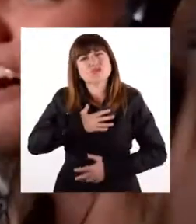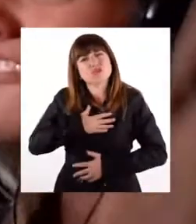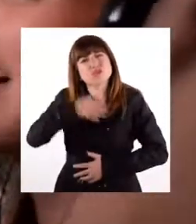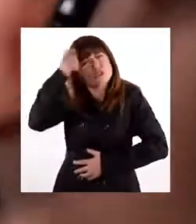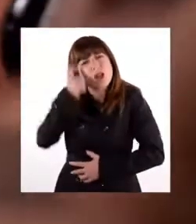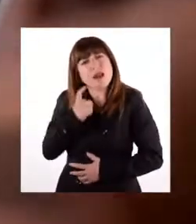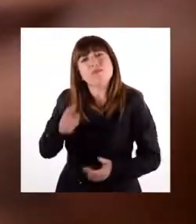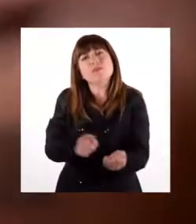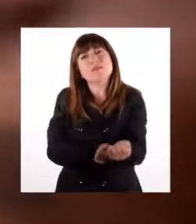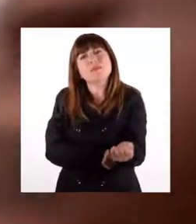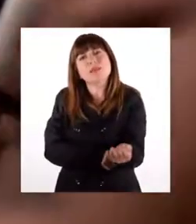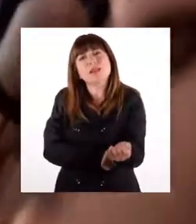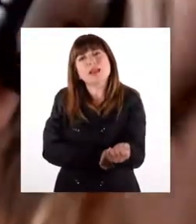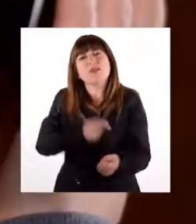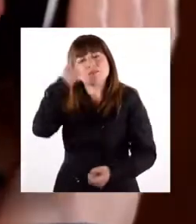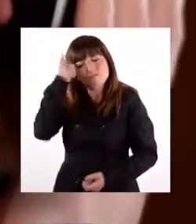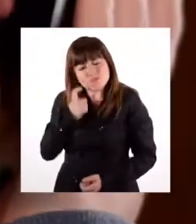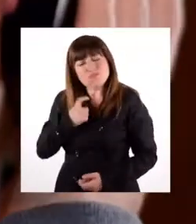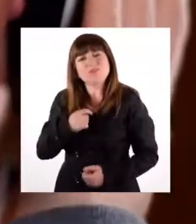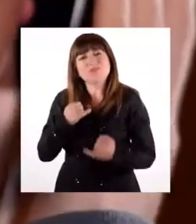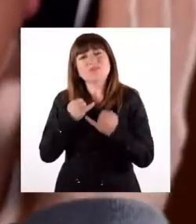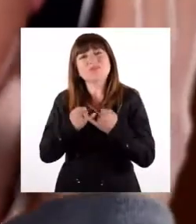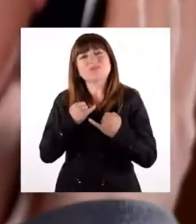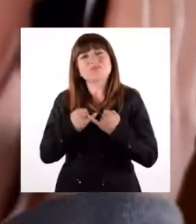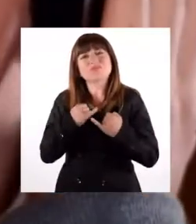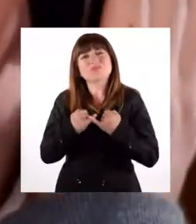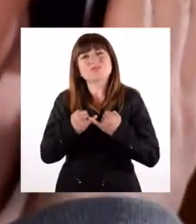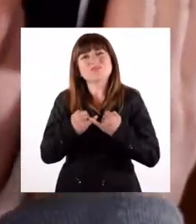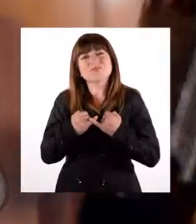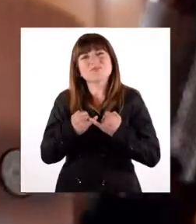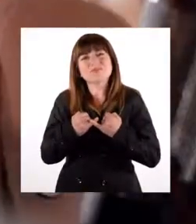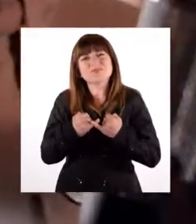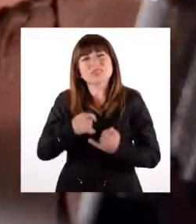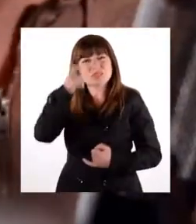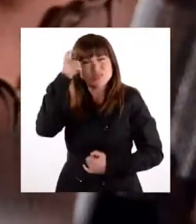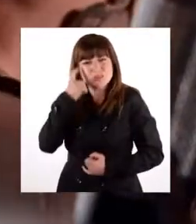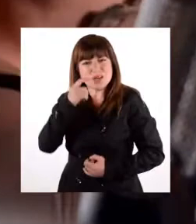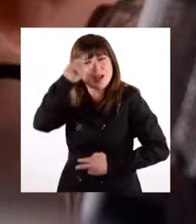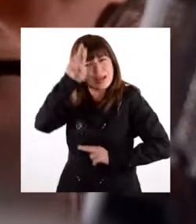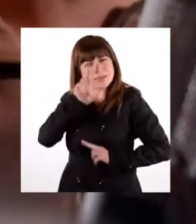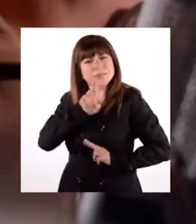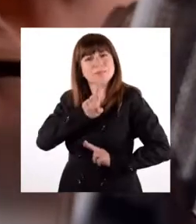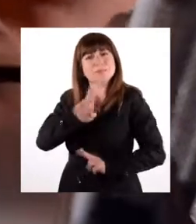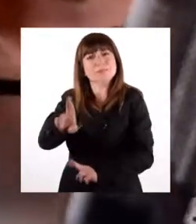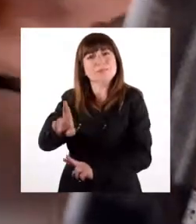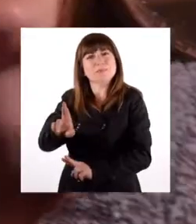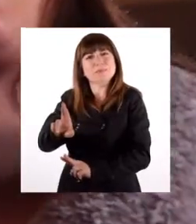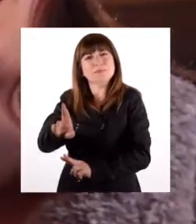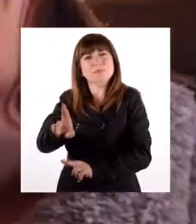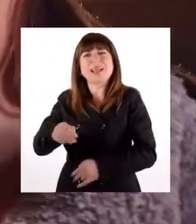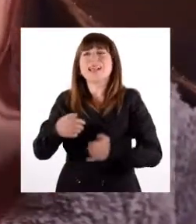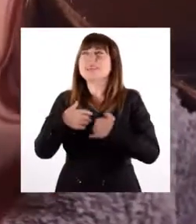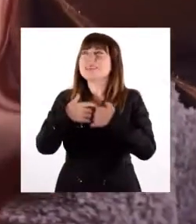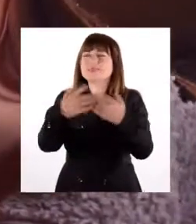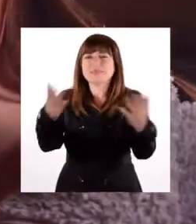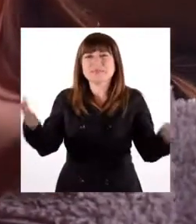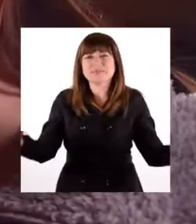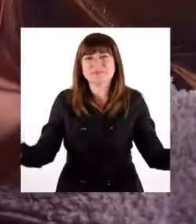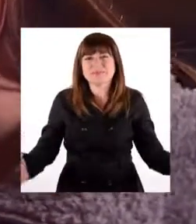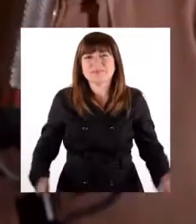verdad. Yo quiero la familia. Yo creo en la amistad, yo creo en el respeto y en